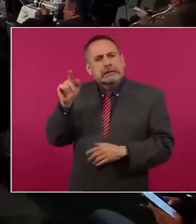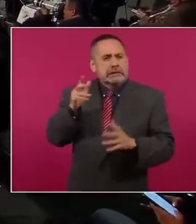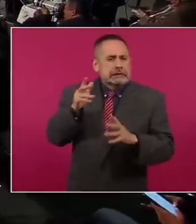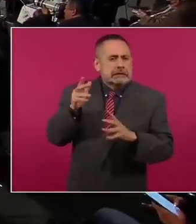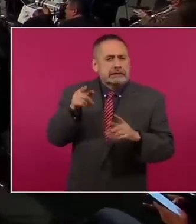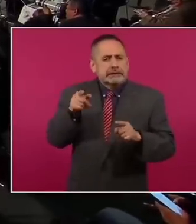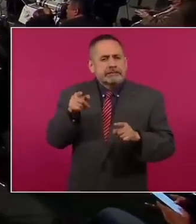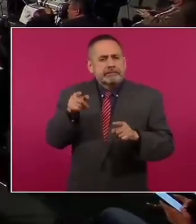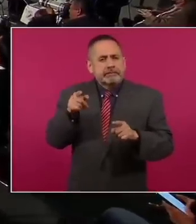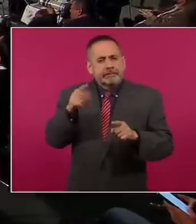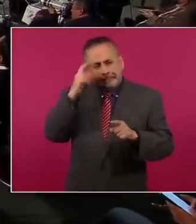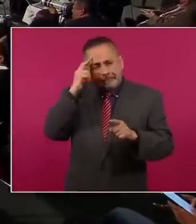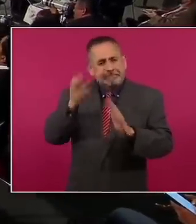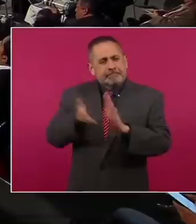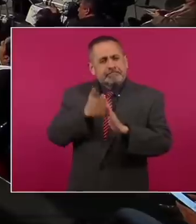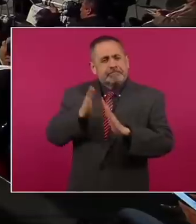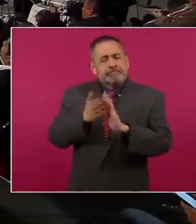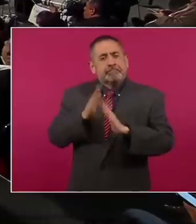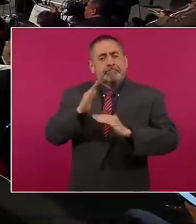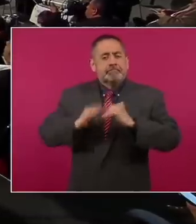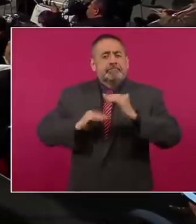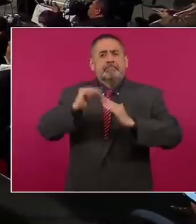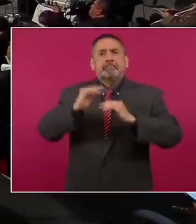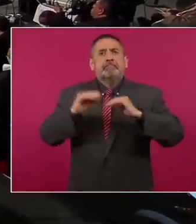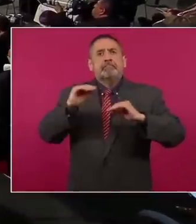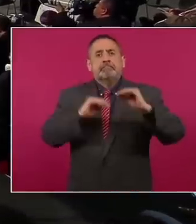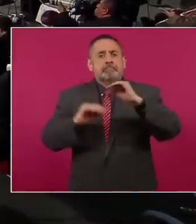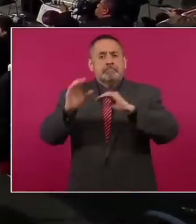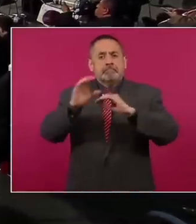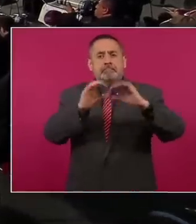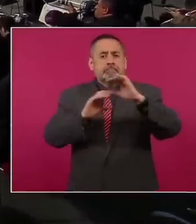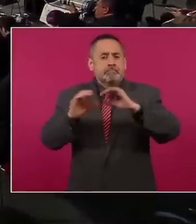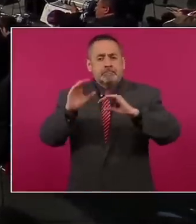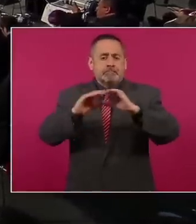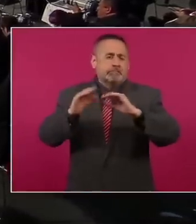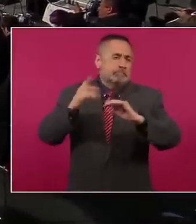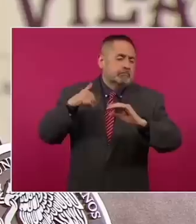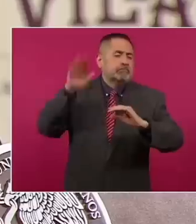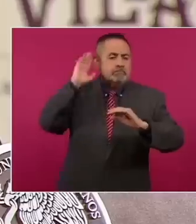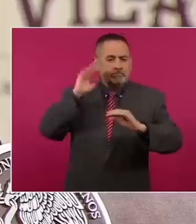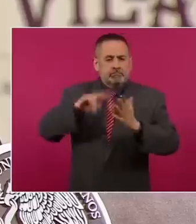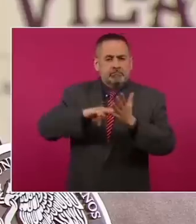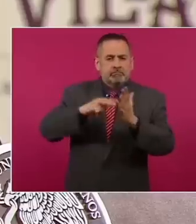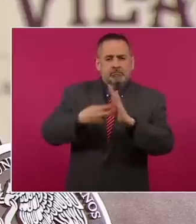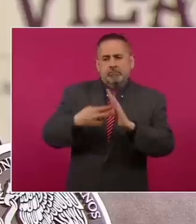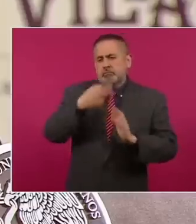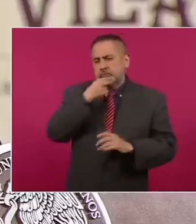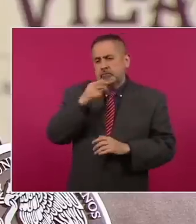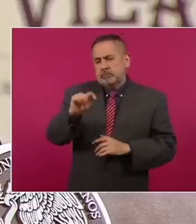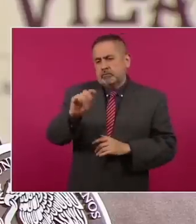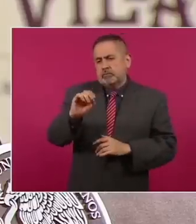la construcción de la catedral, culminada por el arquitecto Tolsá,